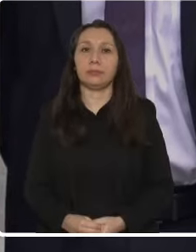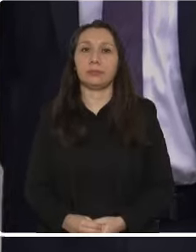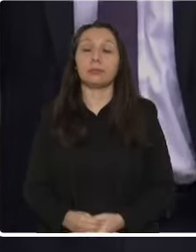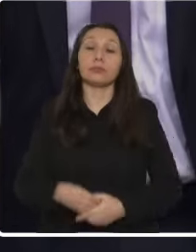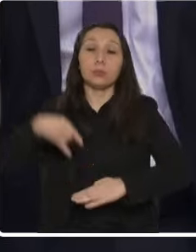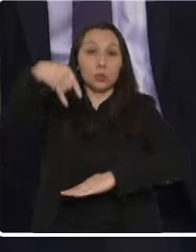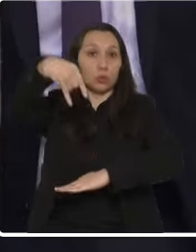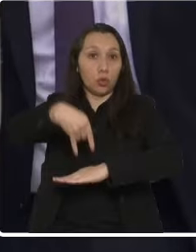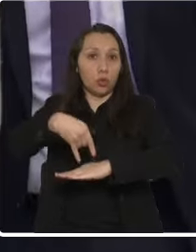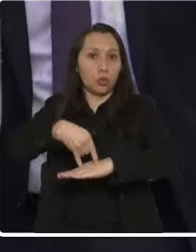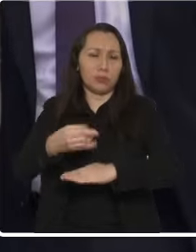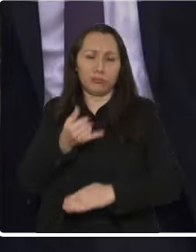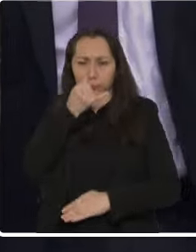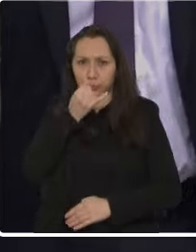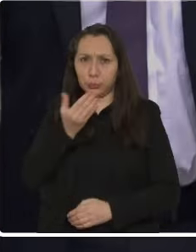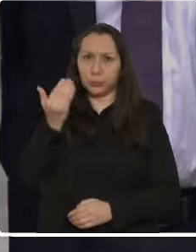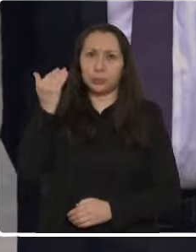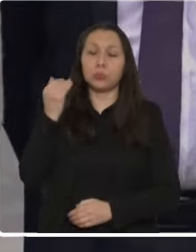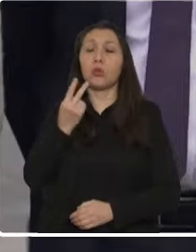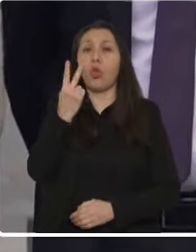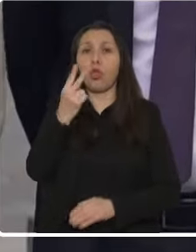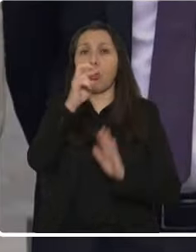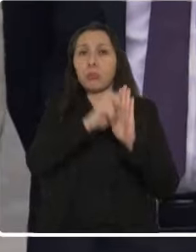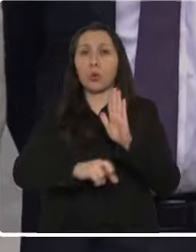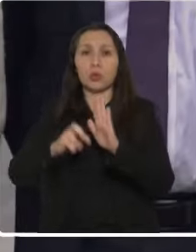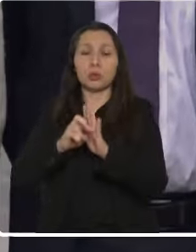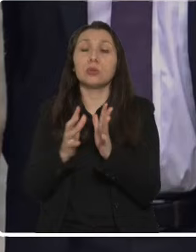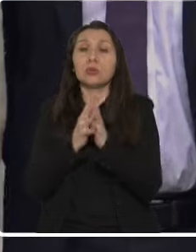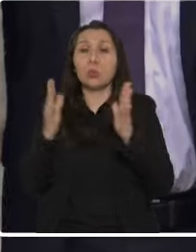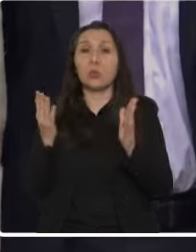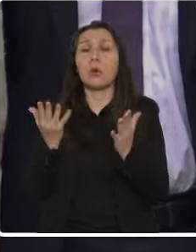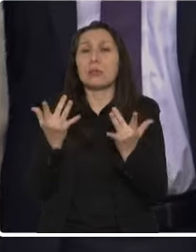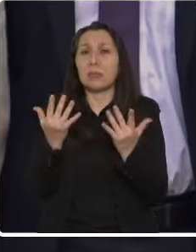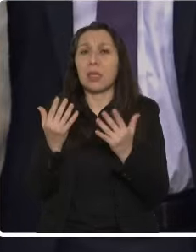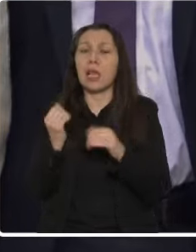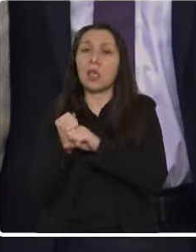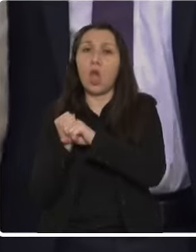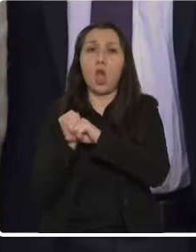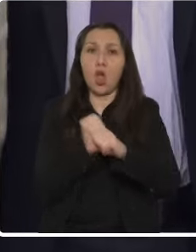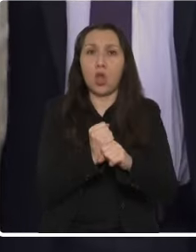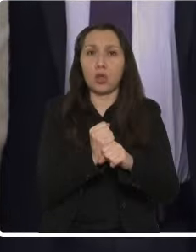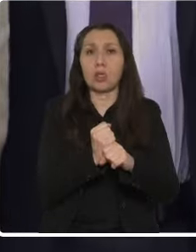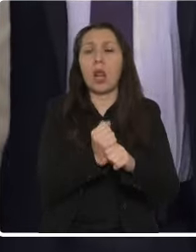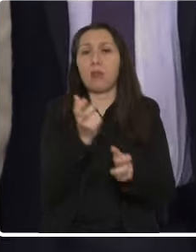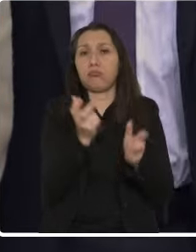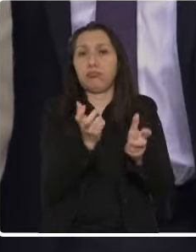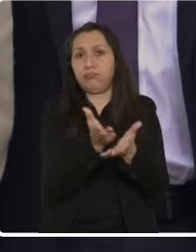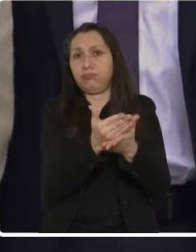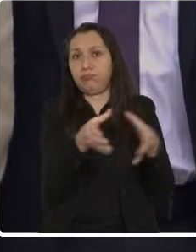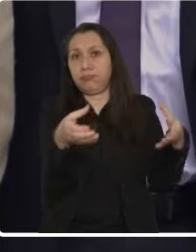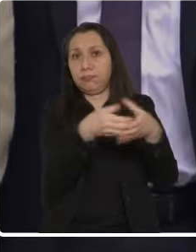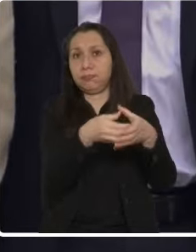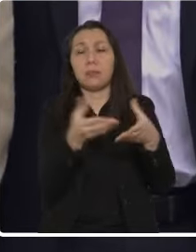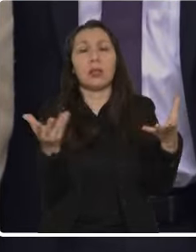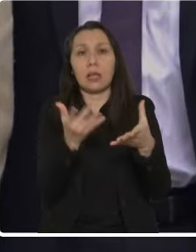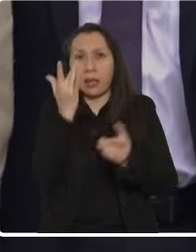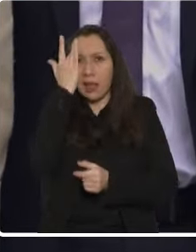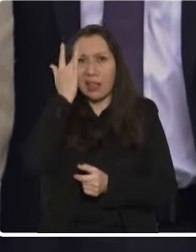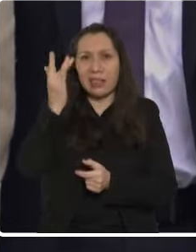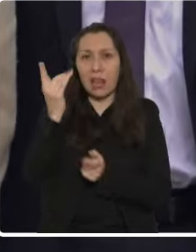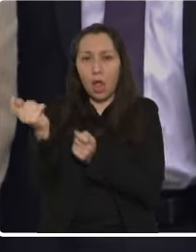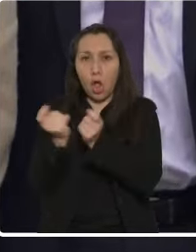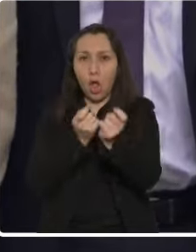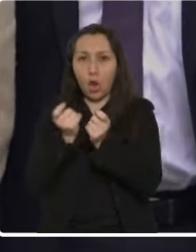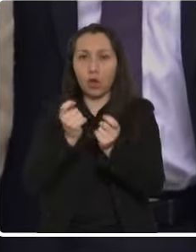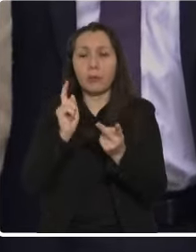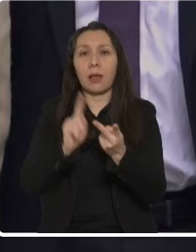en el Congreso hace mucho tiempo hay dos proyectos que son muy relevantes para el combate contra el crimen organizado, que son el de inteligencia